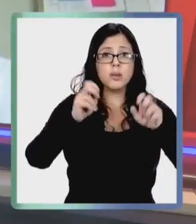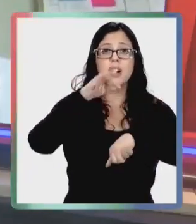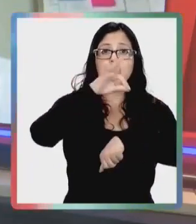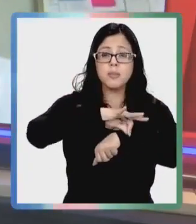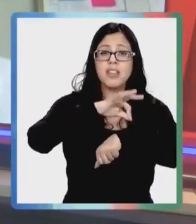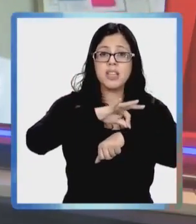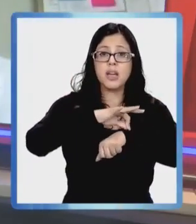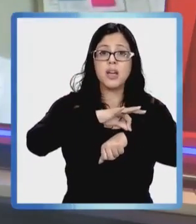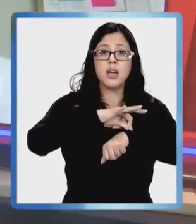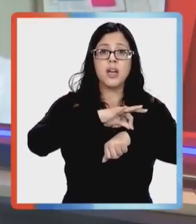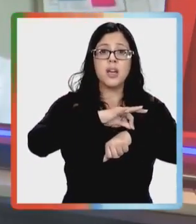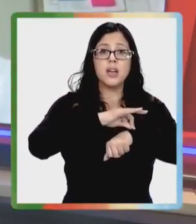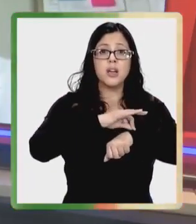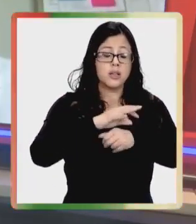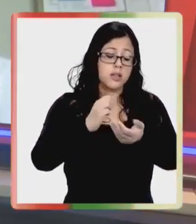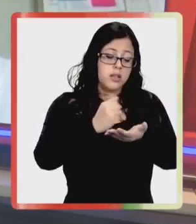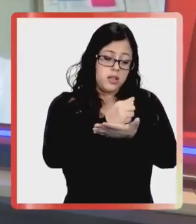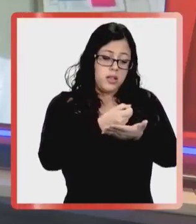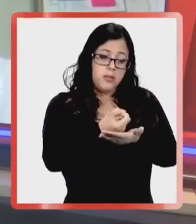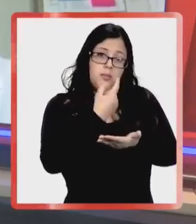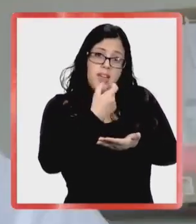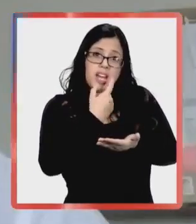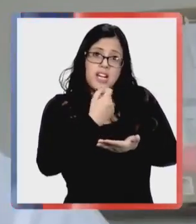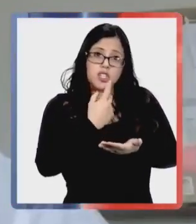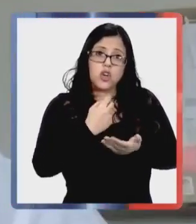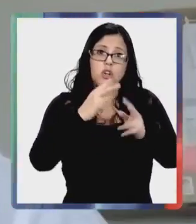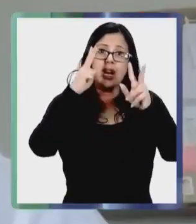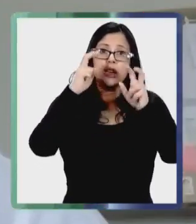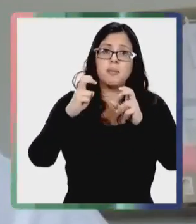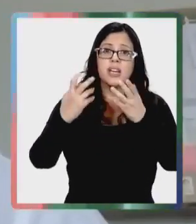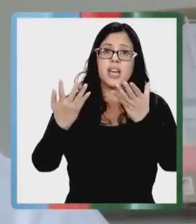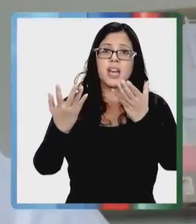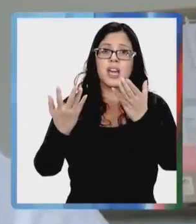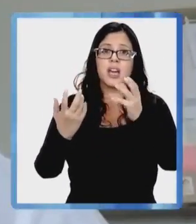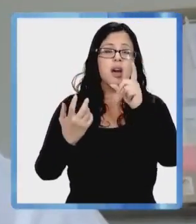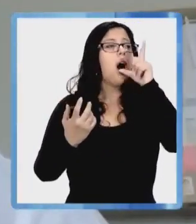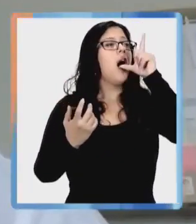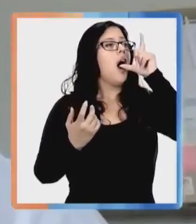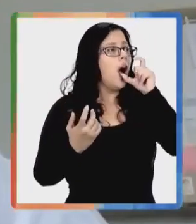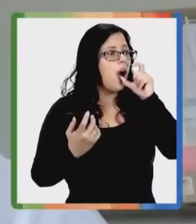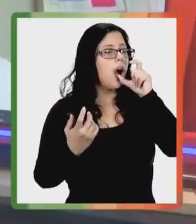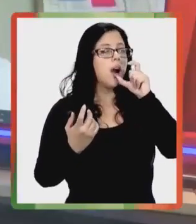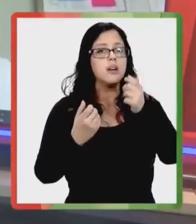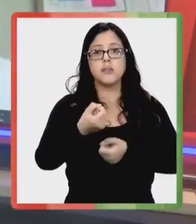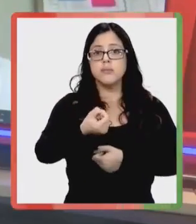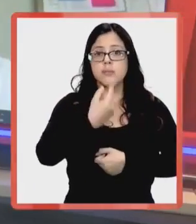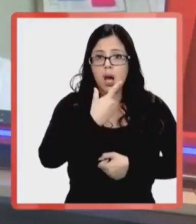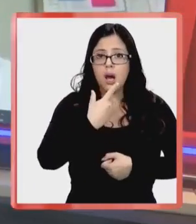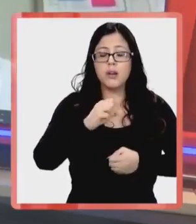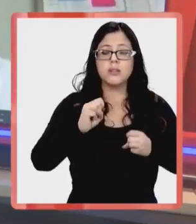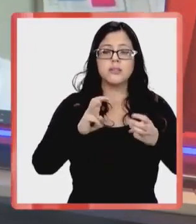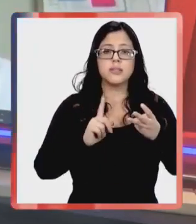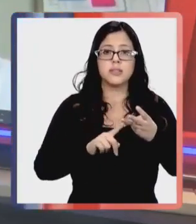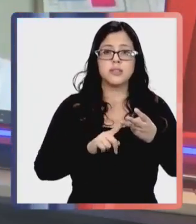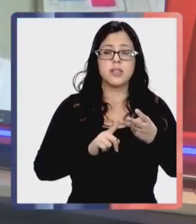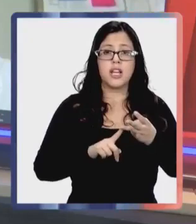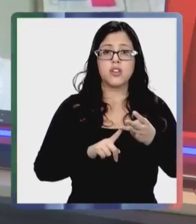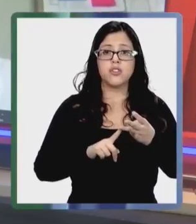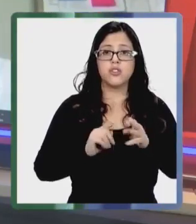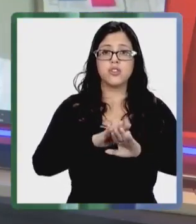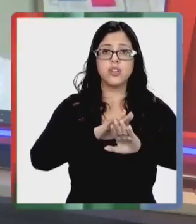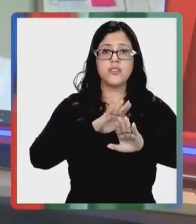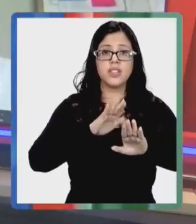por horario si tenemos medicamentos, especialmente los inhaladores, los medicamentos orales. Tercero, ¿no es cierto?, que